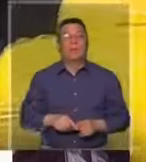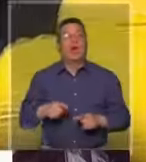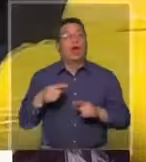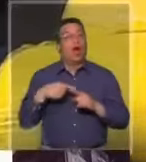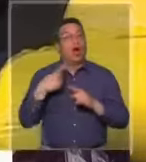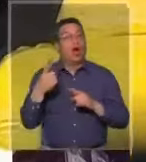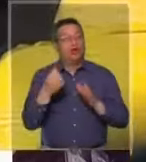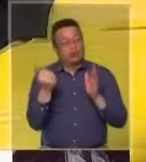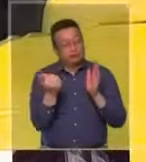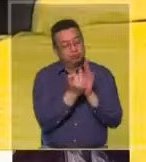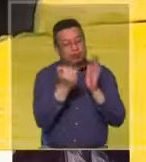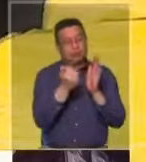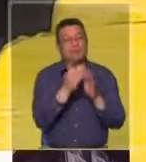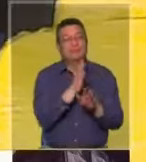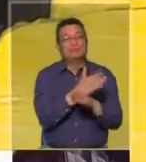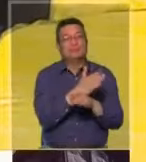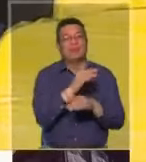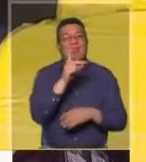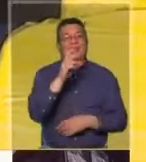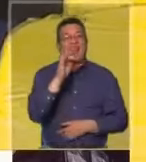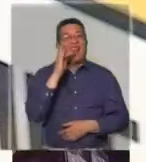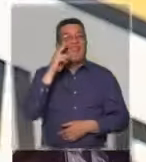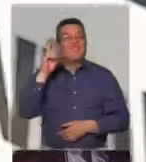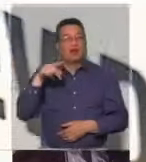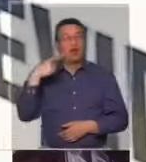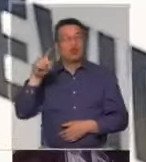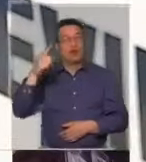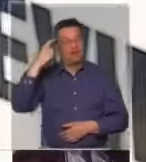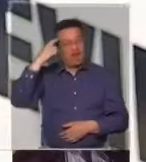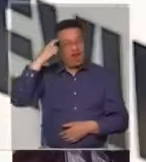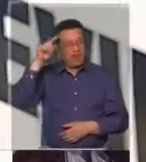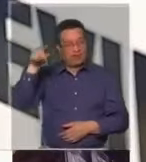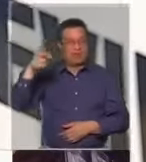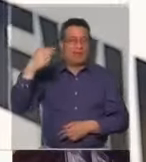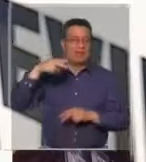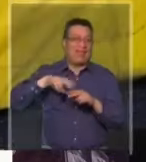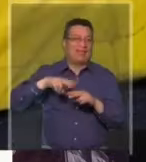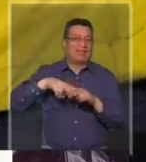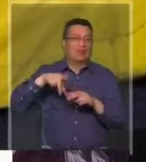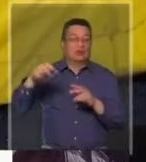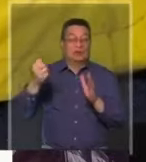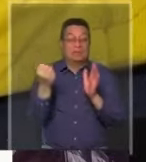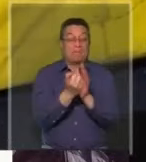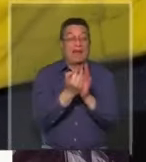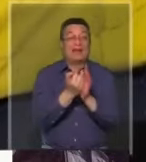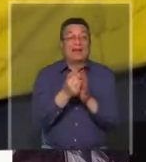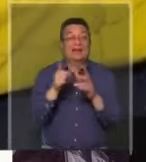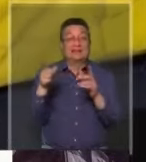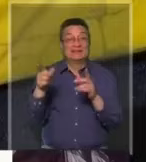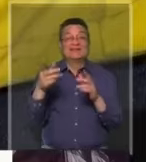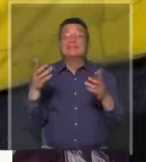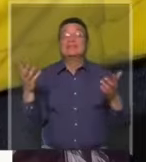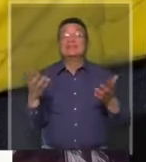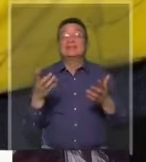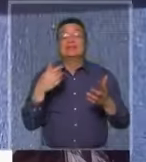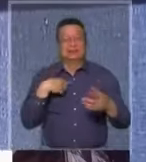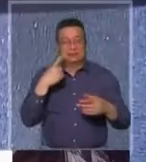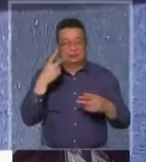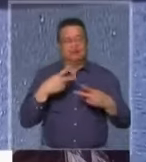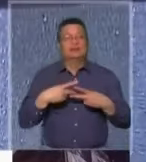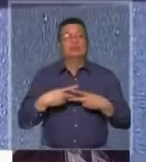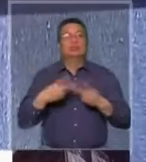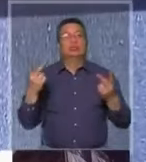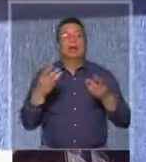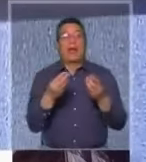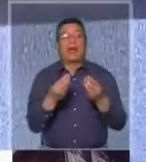símbolo del delfín a un desconocido productor boliviano e indican que la marca con este mamífero marino buscaría dar cuenta de la